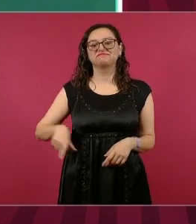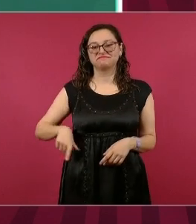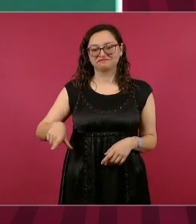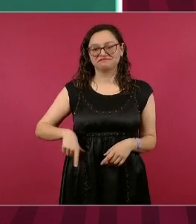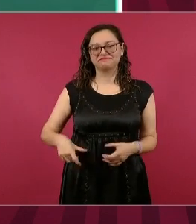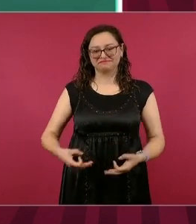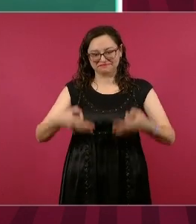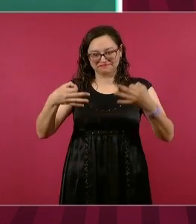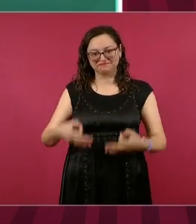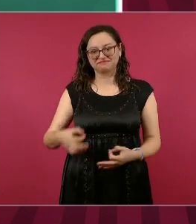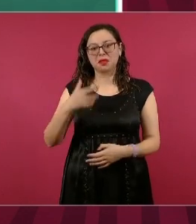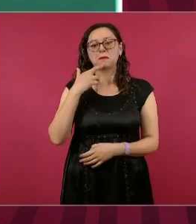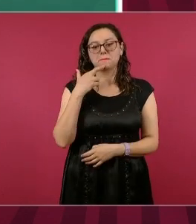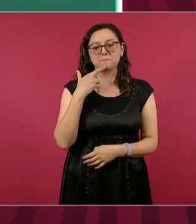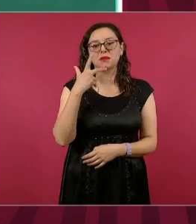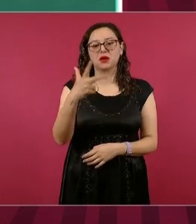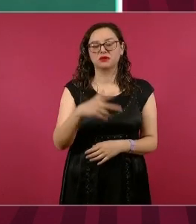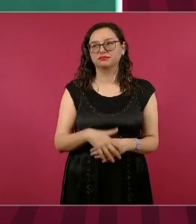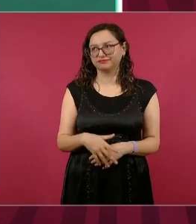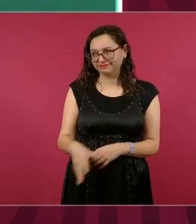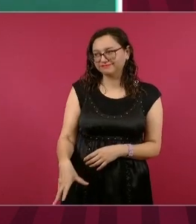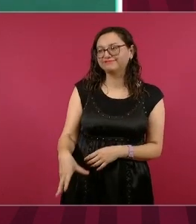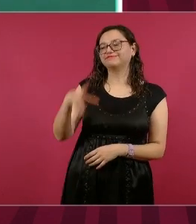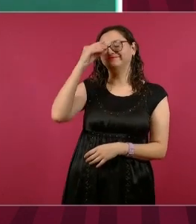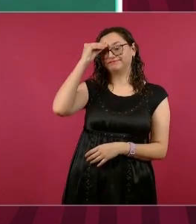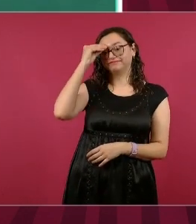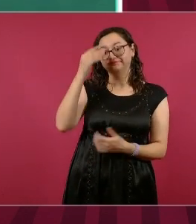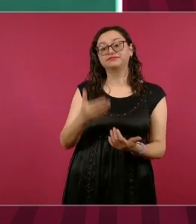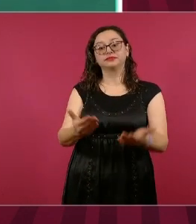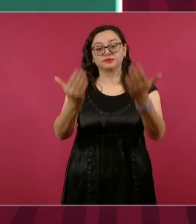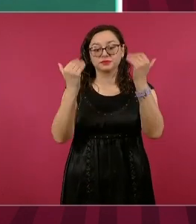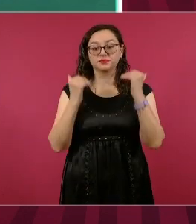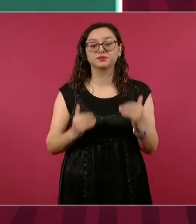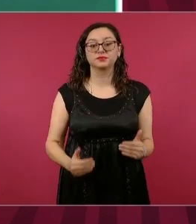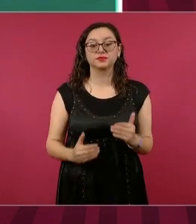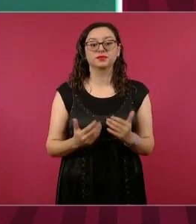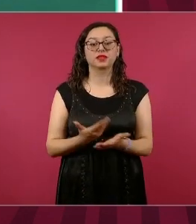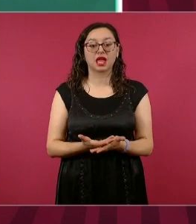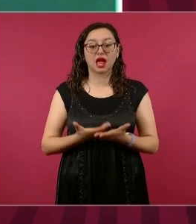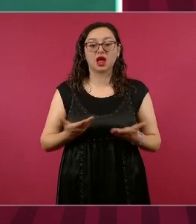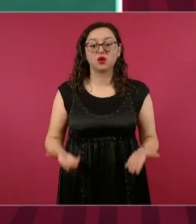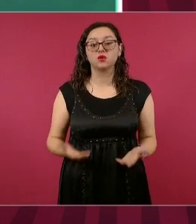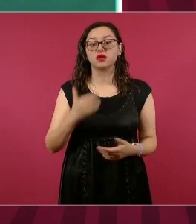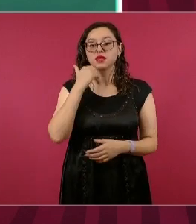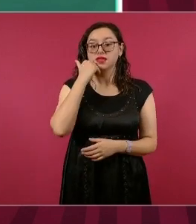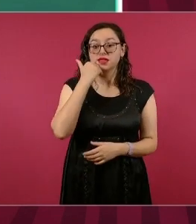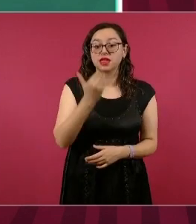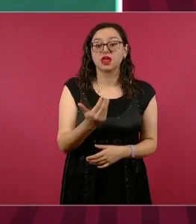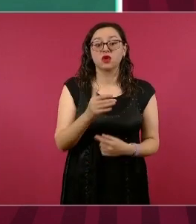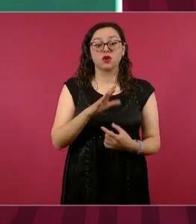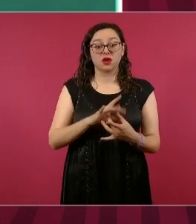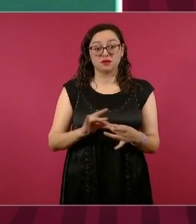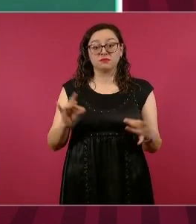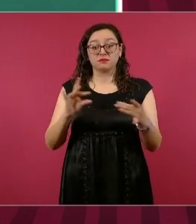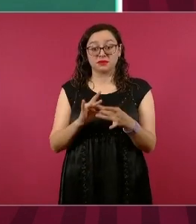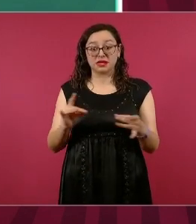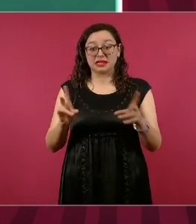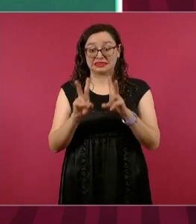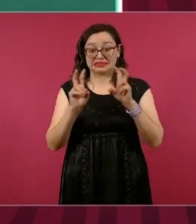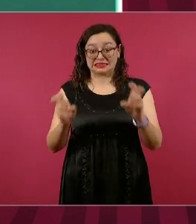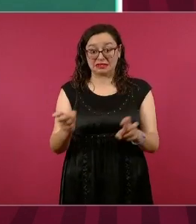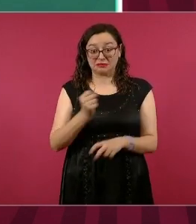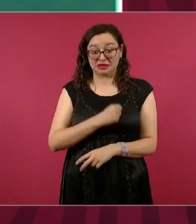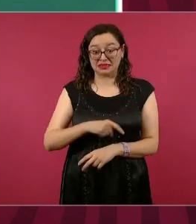muy bien de usted, presidente. Y bueno, antes de concluir, quisiera destacar el esfuerzo sin precedente que se está haciendo en materia de